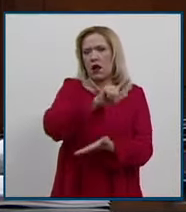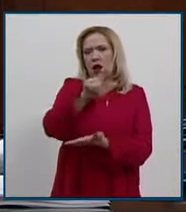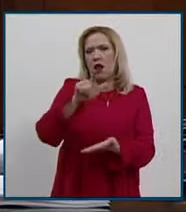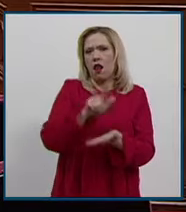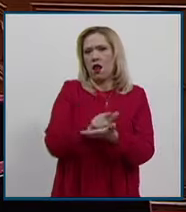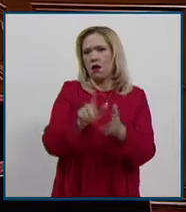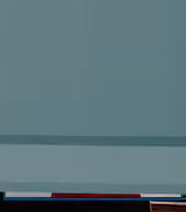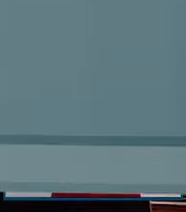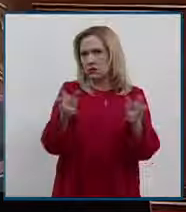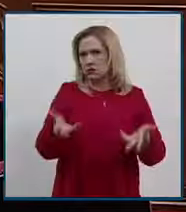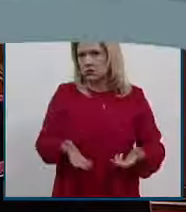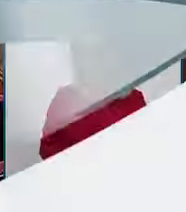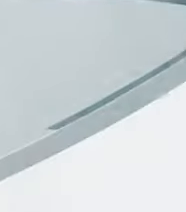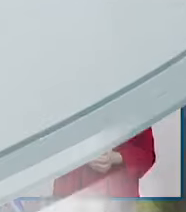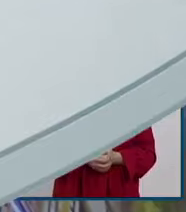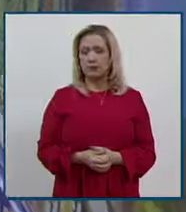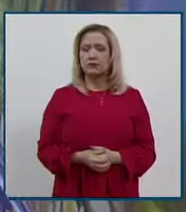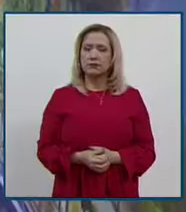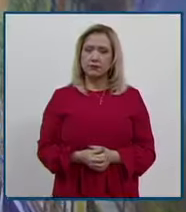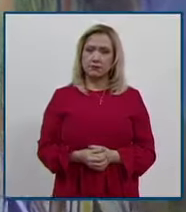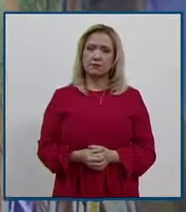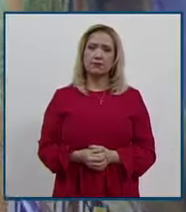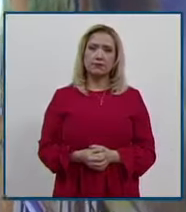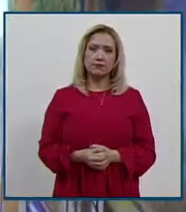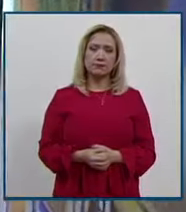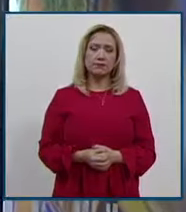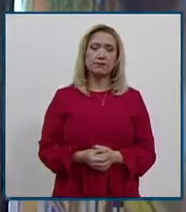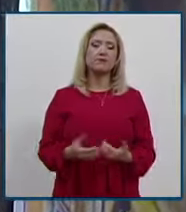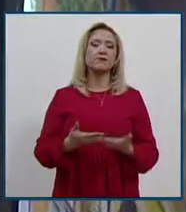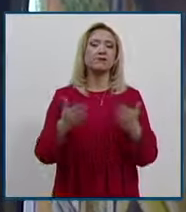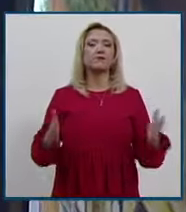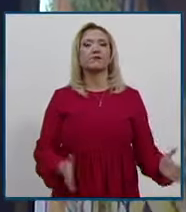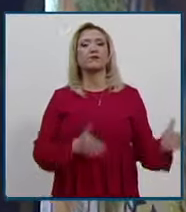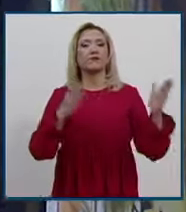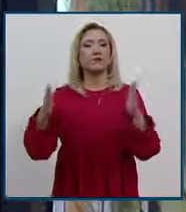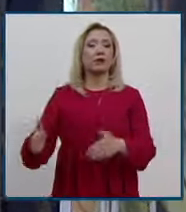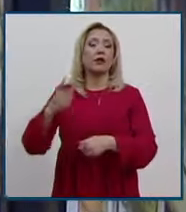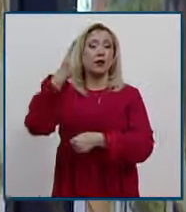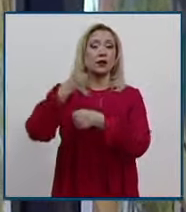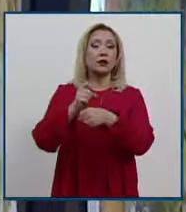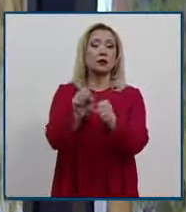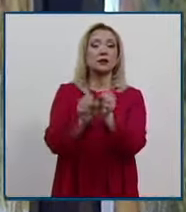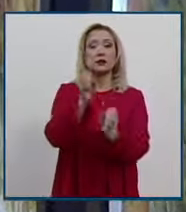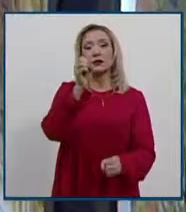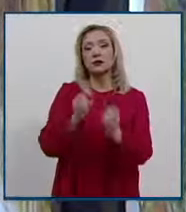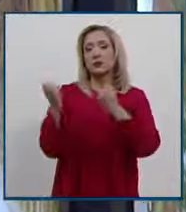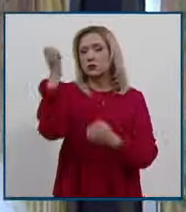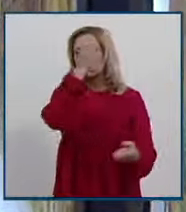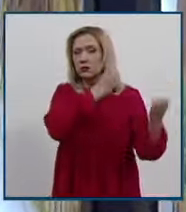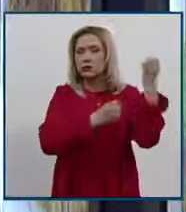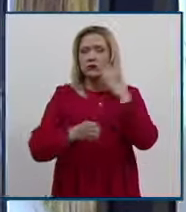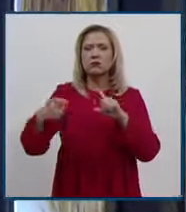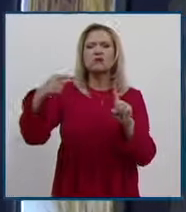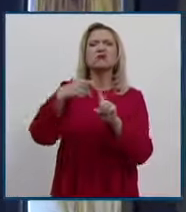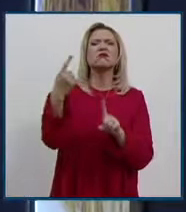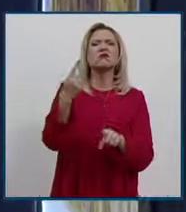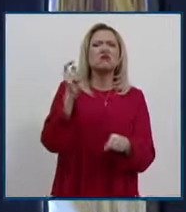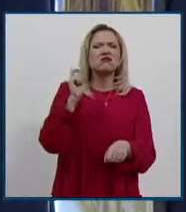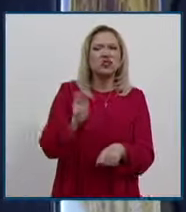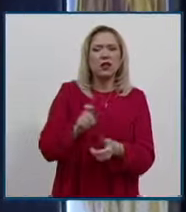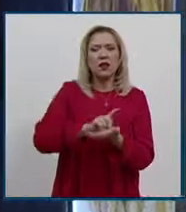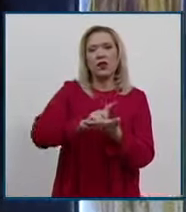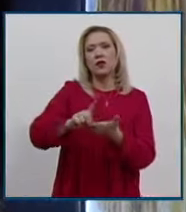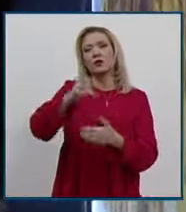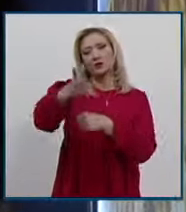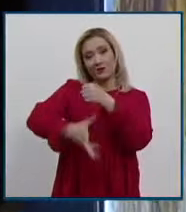la materia por su parte la primera sala analizó un asunto relacionado con el derecho a la